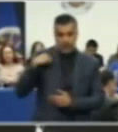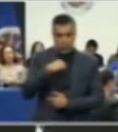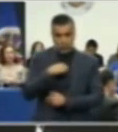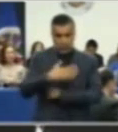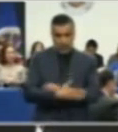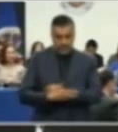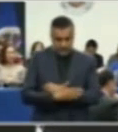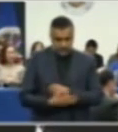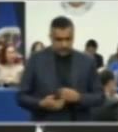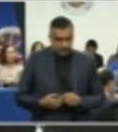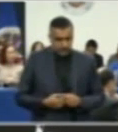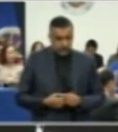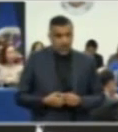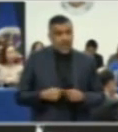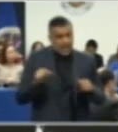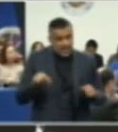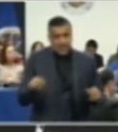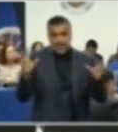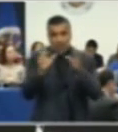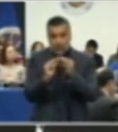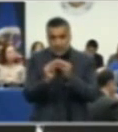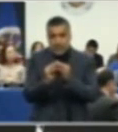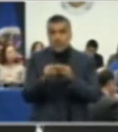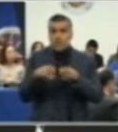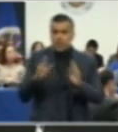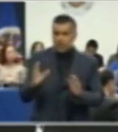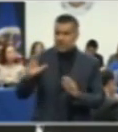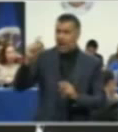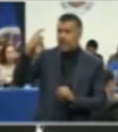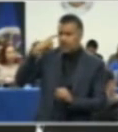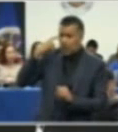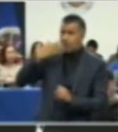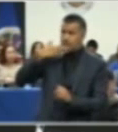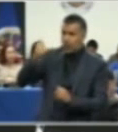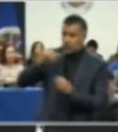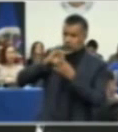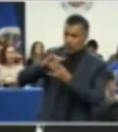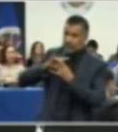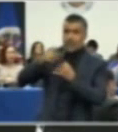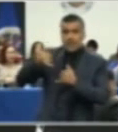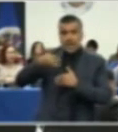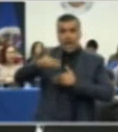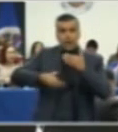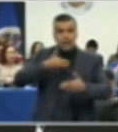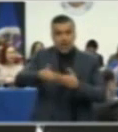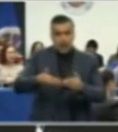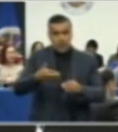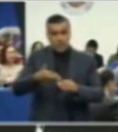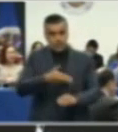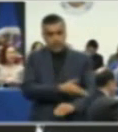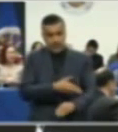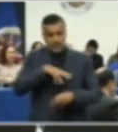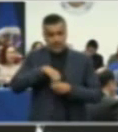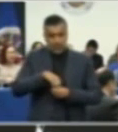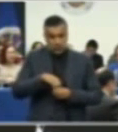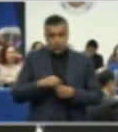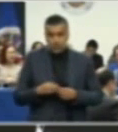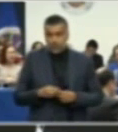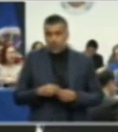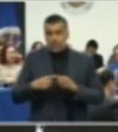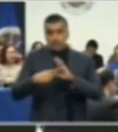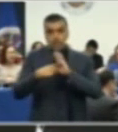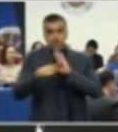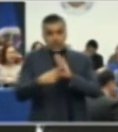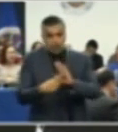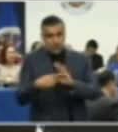país. Estas audiencias permiten al Estado mejorar sus coordinaciones y adelantar procesos o decisiones internas.